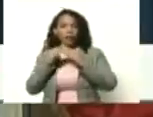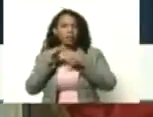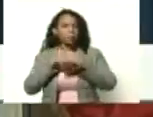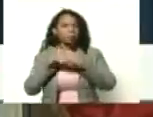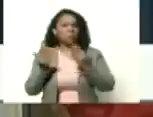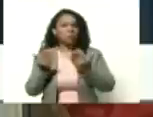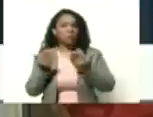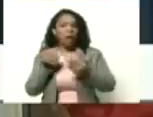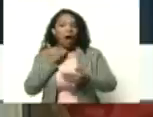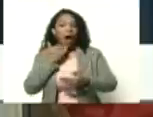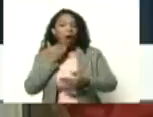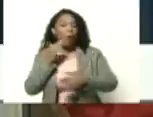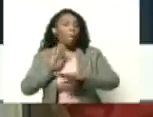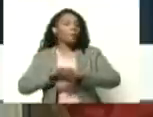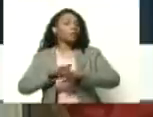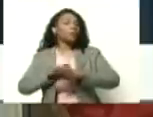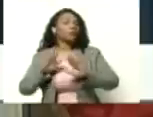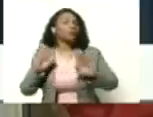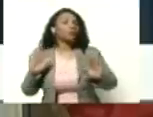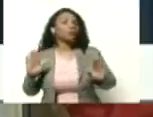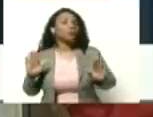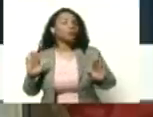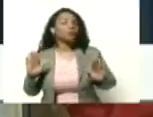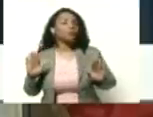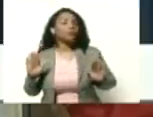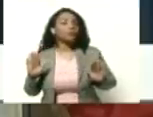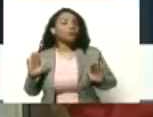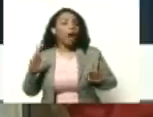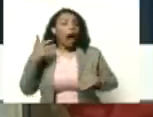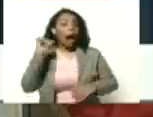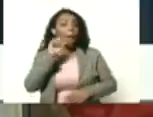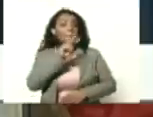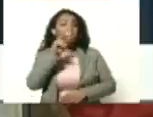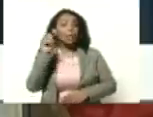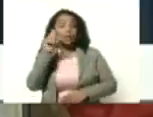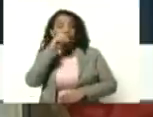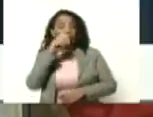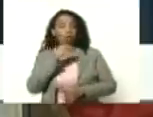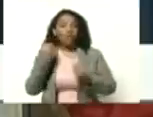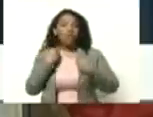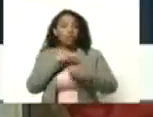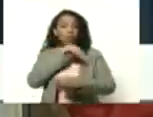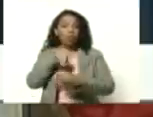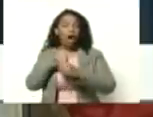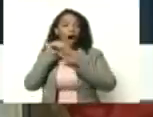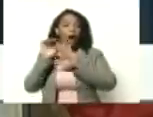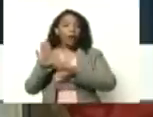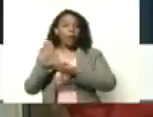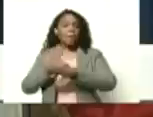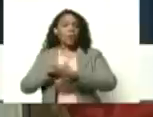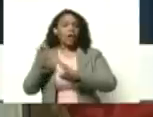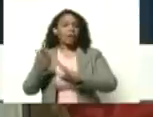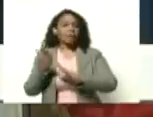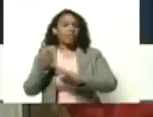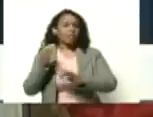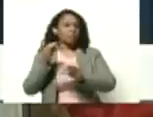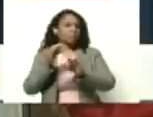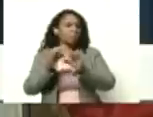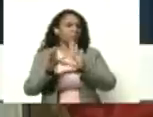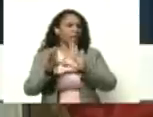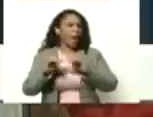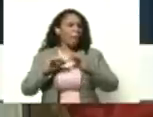por algo sería si tienes 20 años viviendo ahí porque de pronto en plena